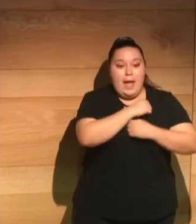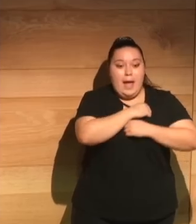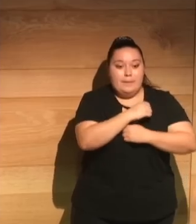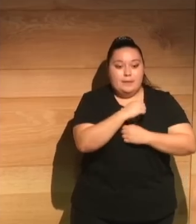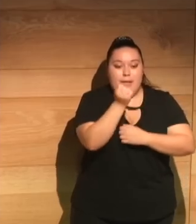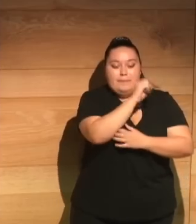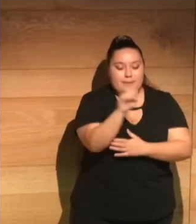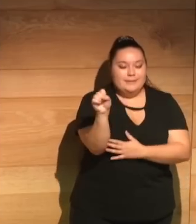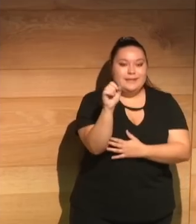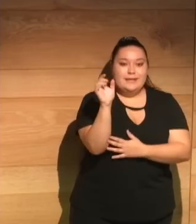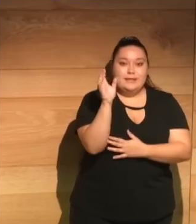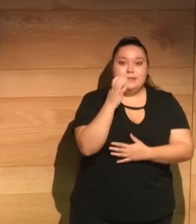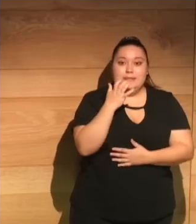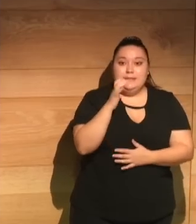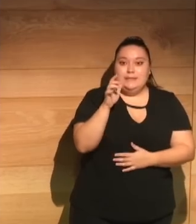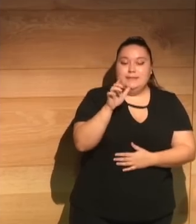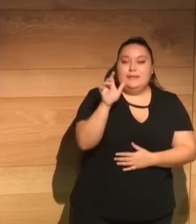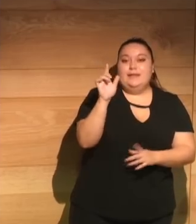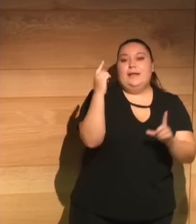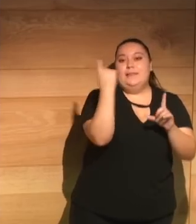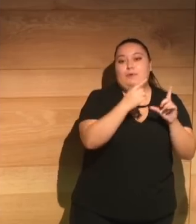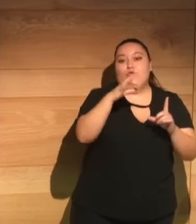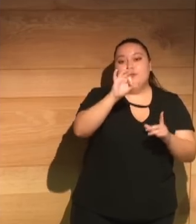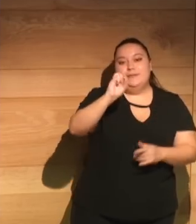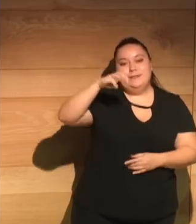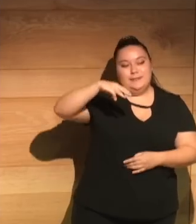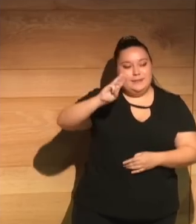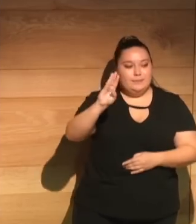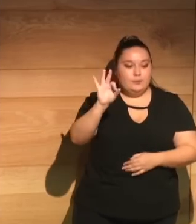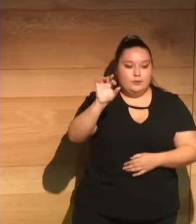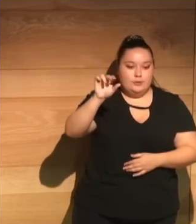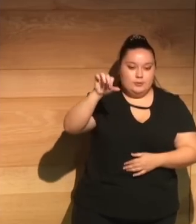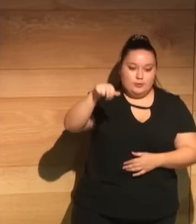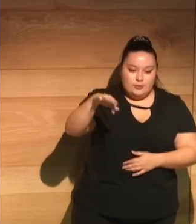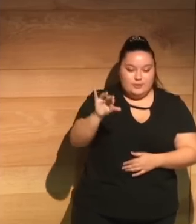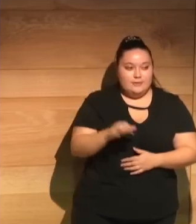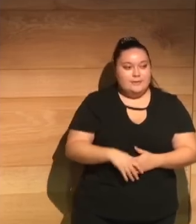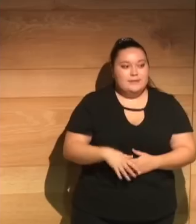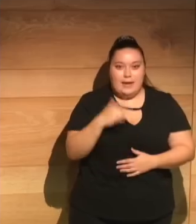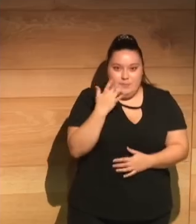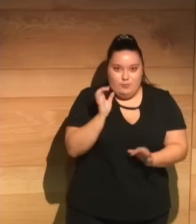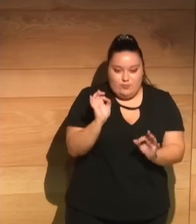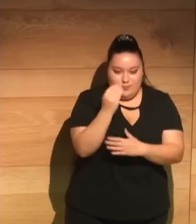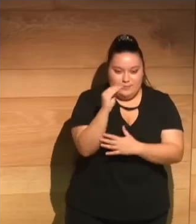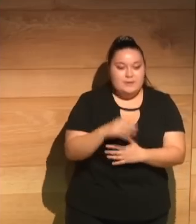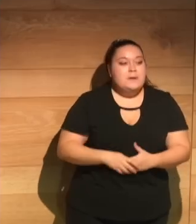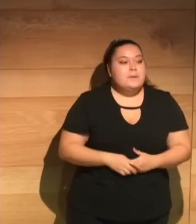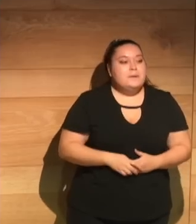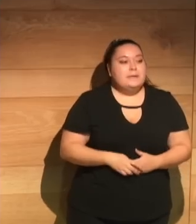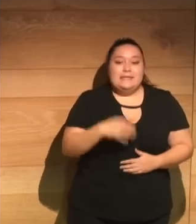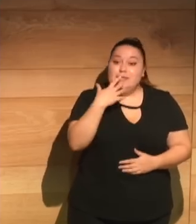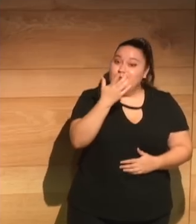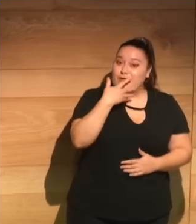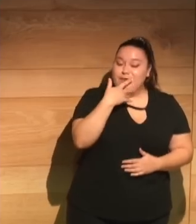Los Simpson habréis visto fisionotrazo en muchos episodios porque aparecen... Normalmente se suelen representar, aquellos que los